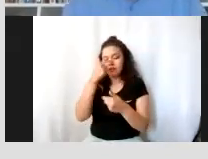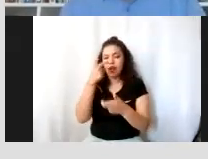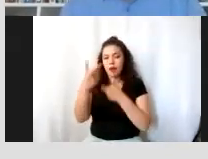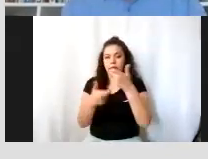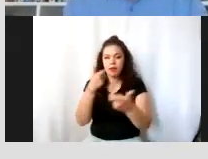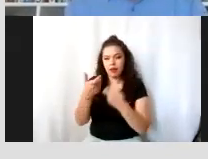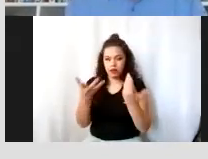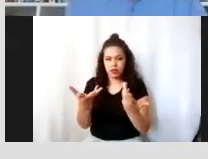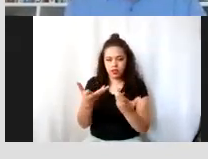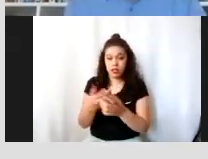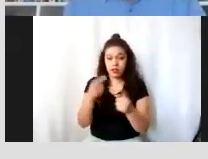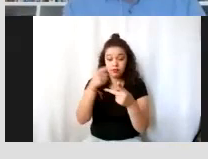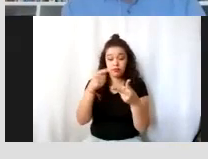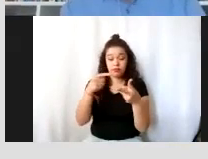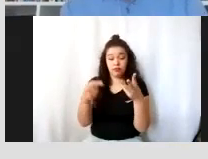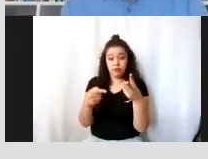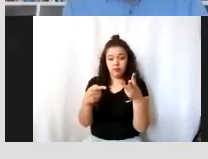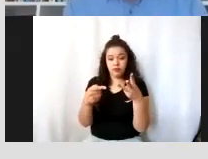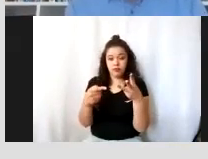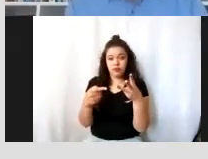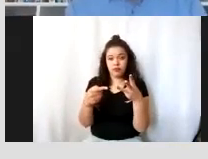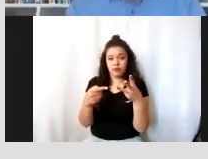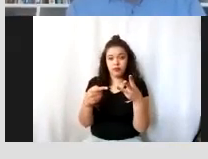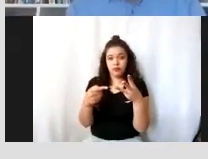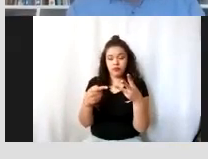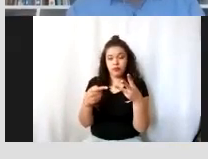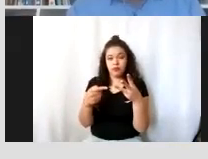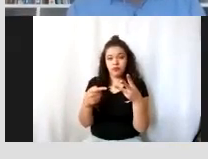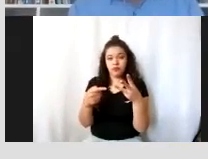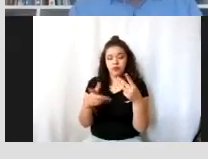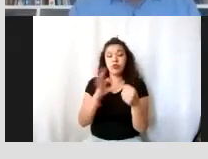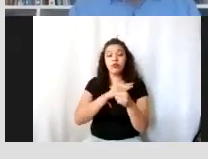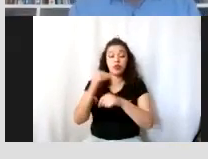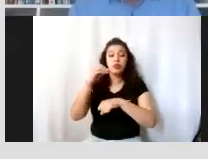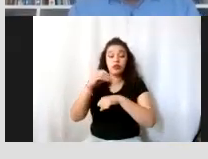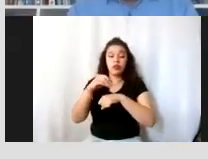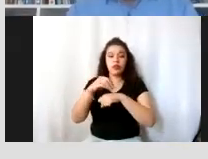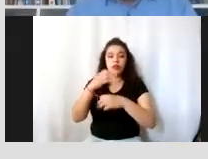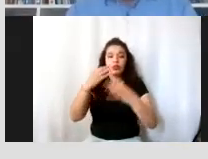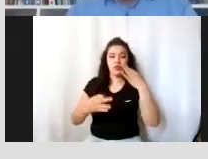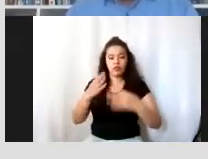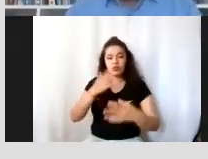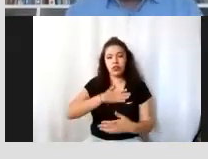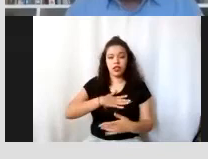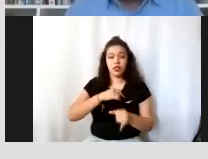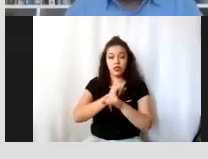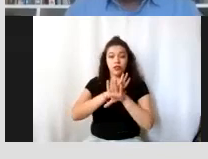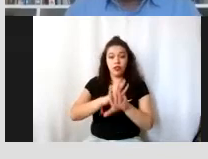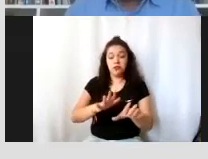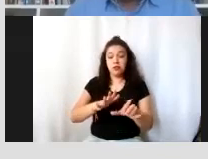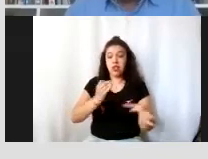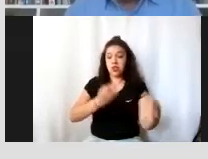con estas 3 finalidades, Guadalupe, podrías justificar recabar prácticamente cualquier tipo de